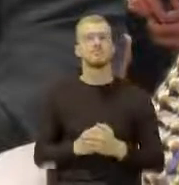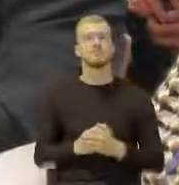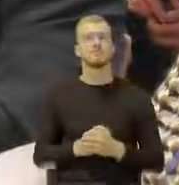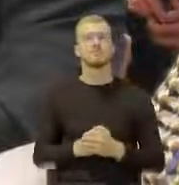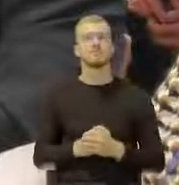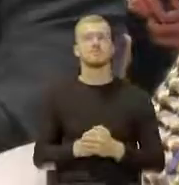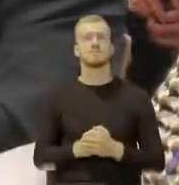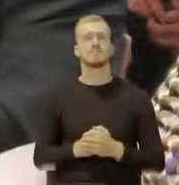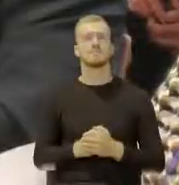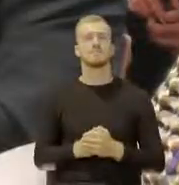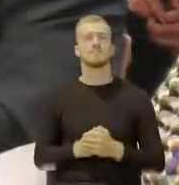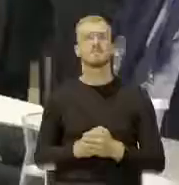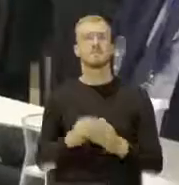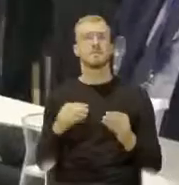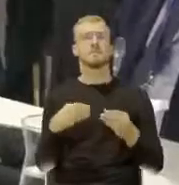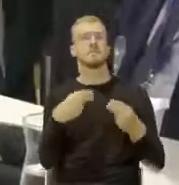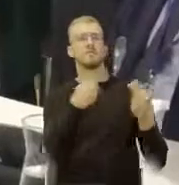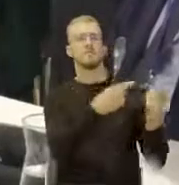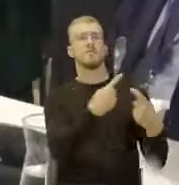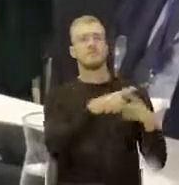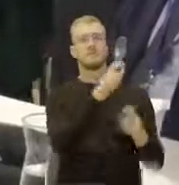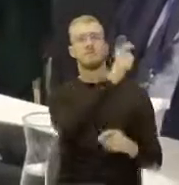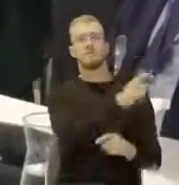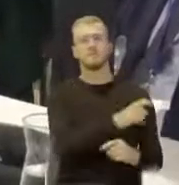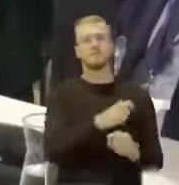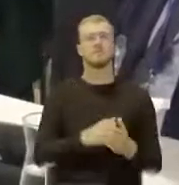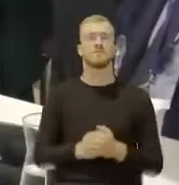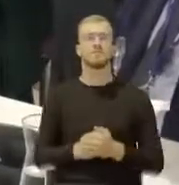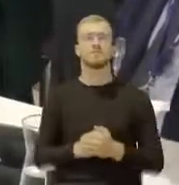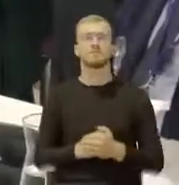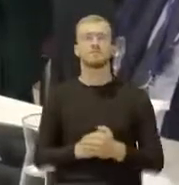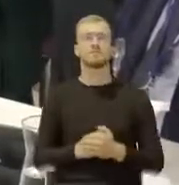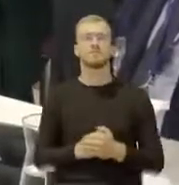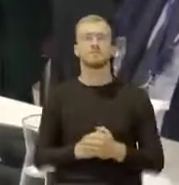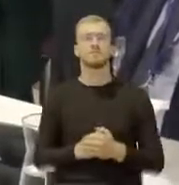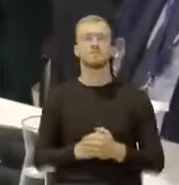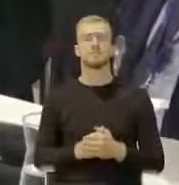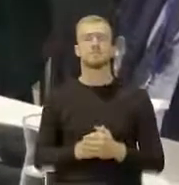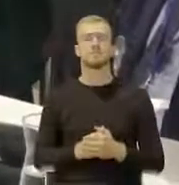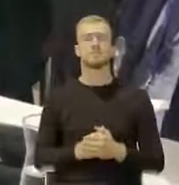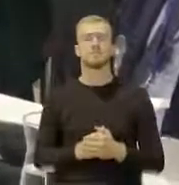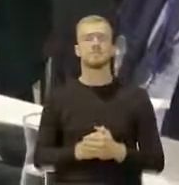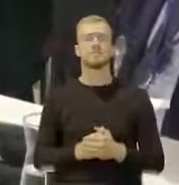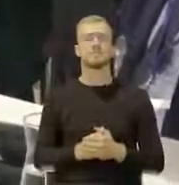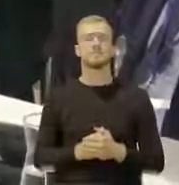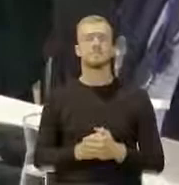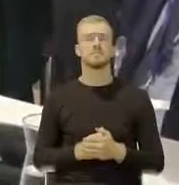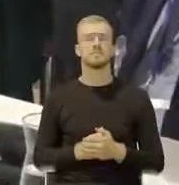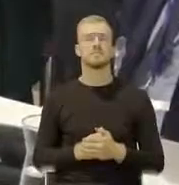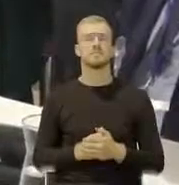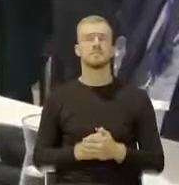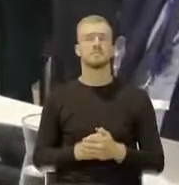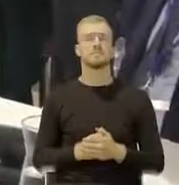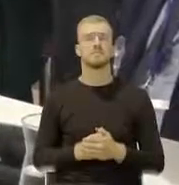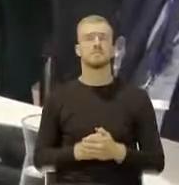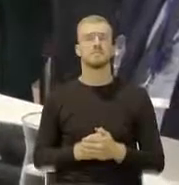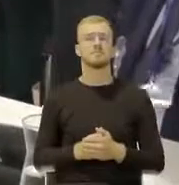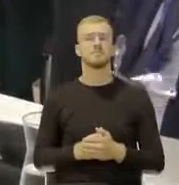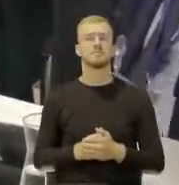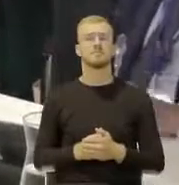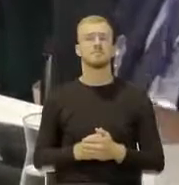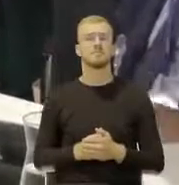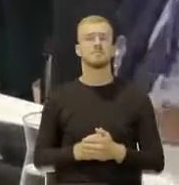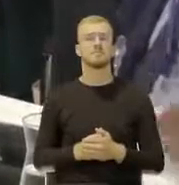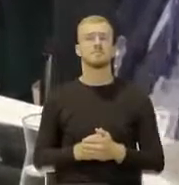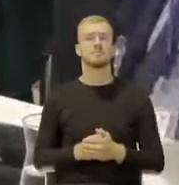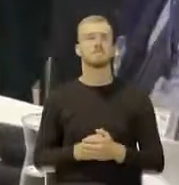Thank you, Emilia. Si no les importa, lo voy a hablar en castellano, ¿no? También para que también esta lengua